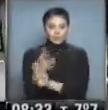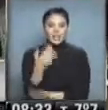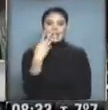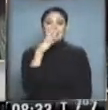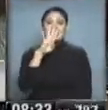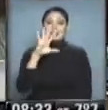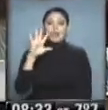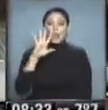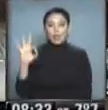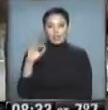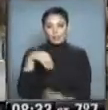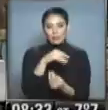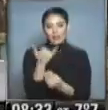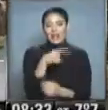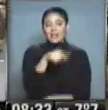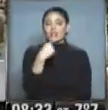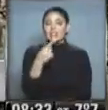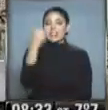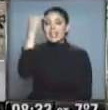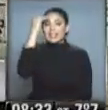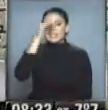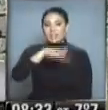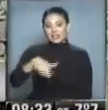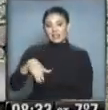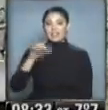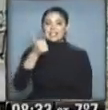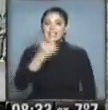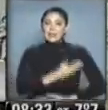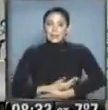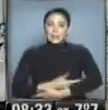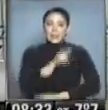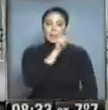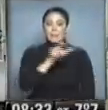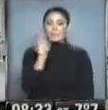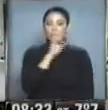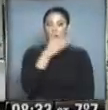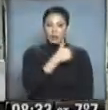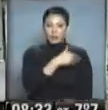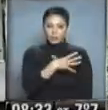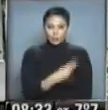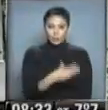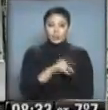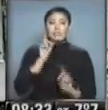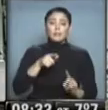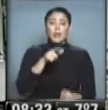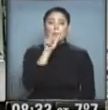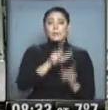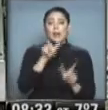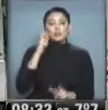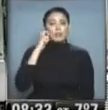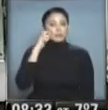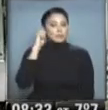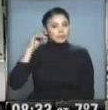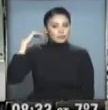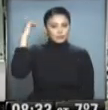el interior hay más de 15 niños y 6 bebés, madres que amamantan y también, por supuesto, personas que están en la ancianidad. Lo cierto